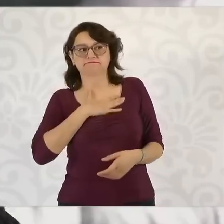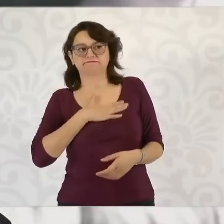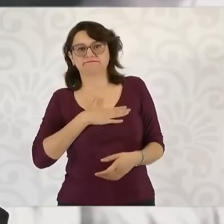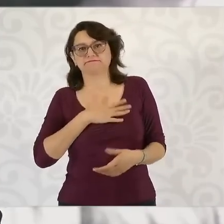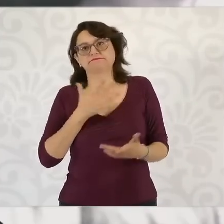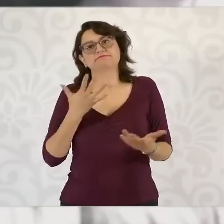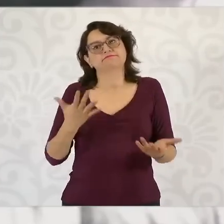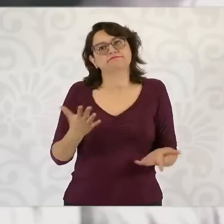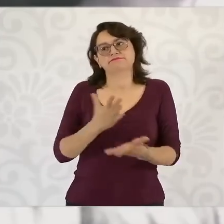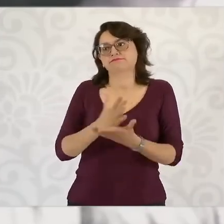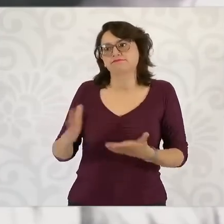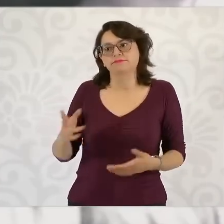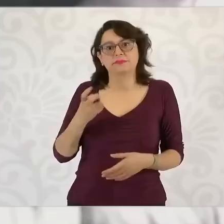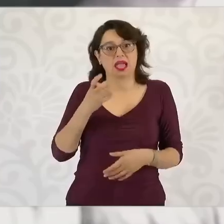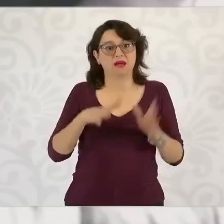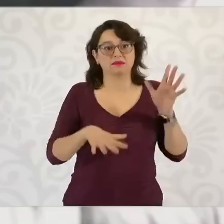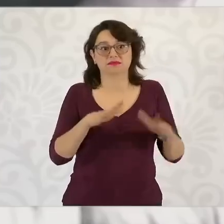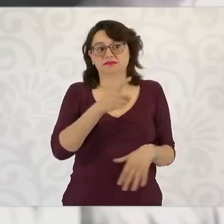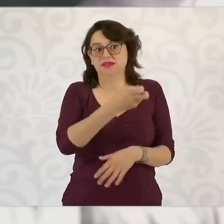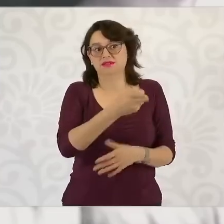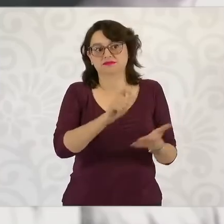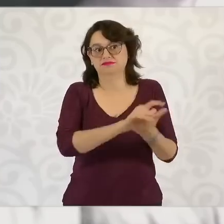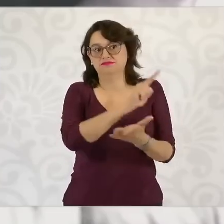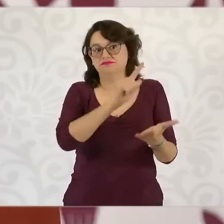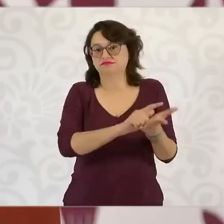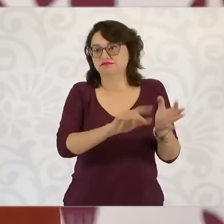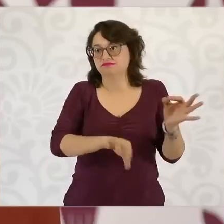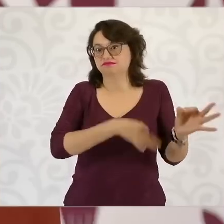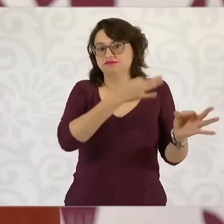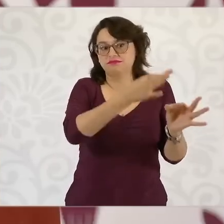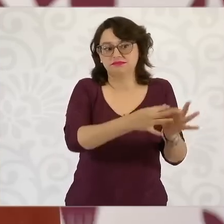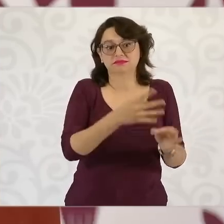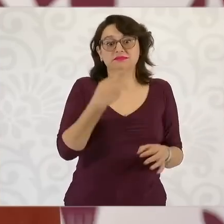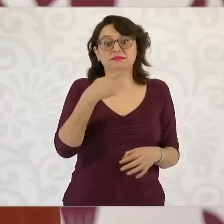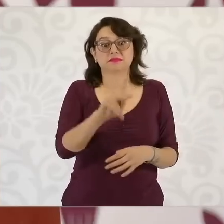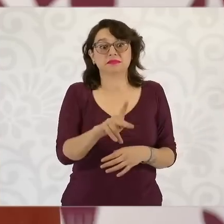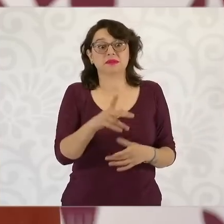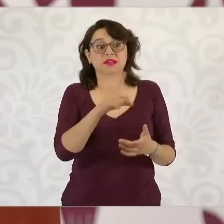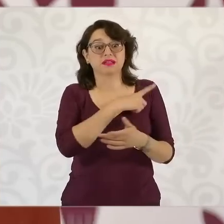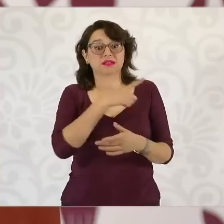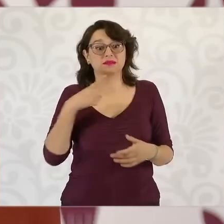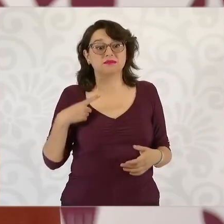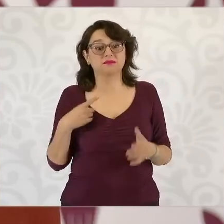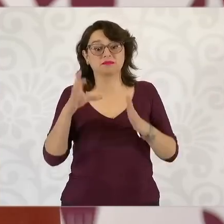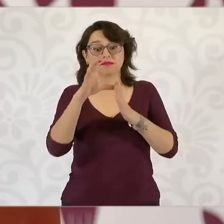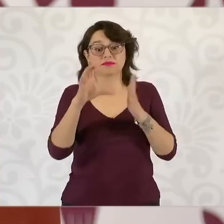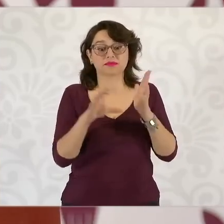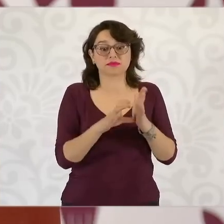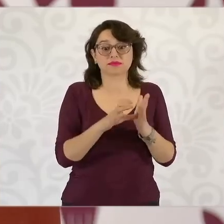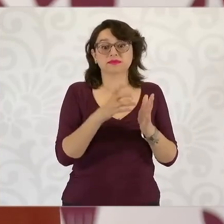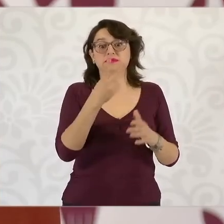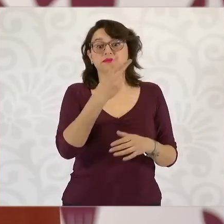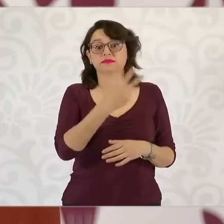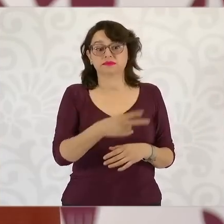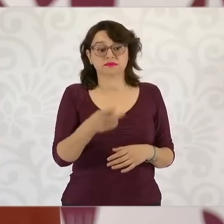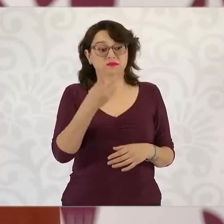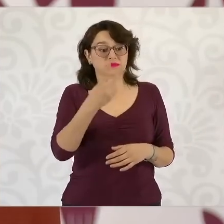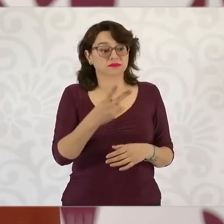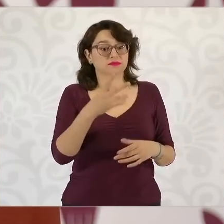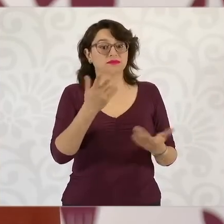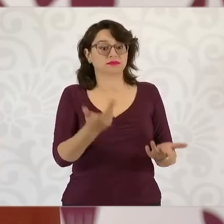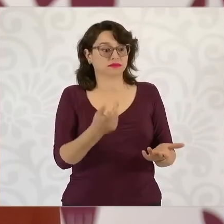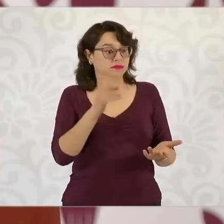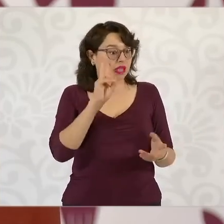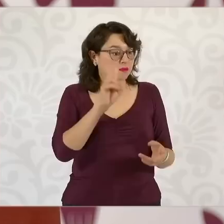a partir del artículo 225 del Código Penal Federal como delitos contra la impartición